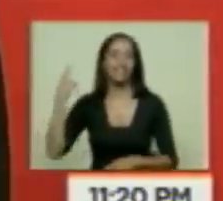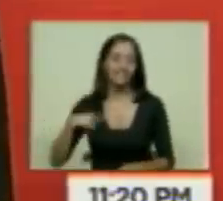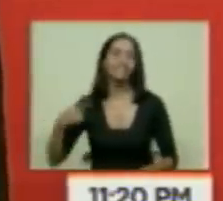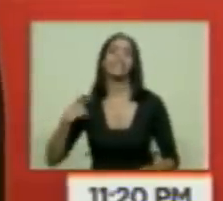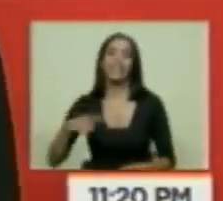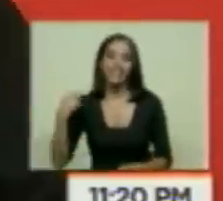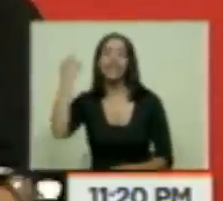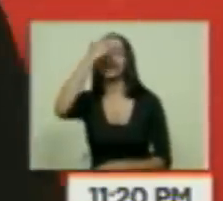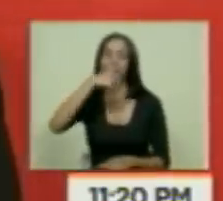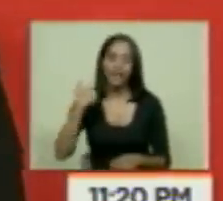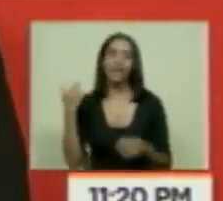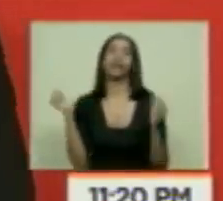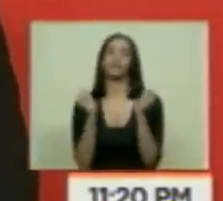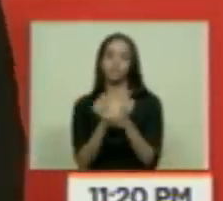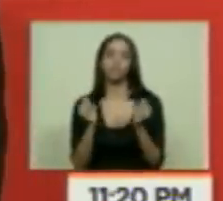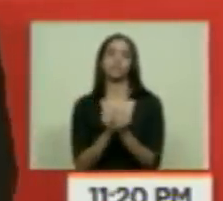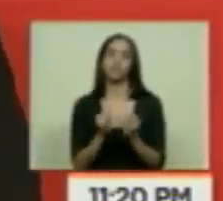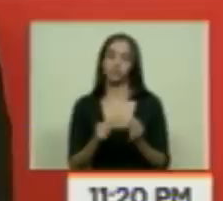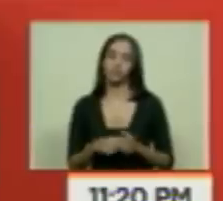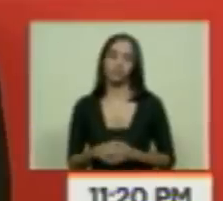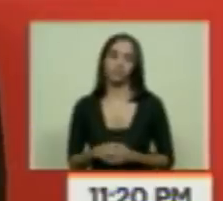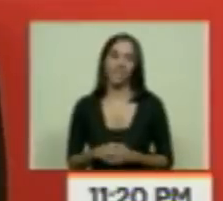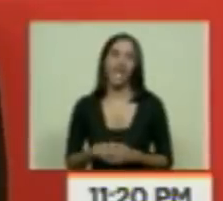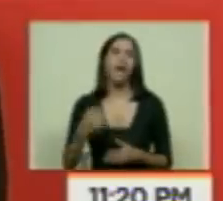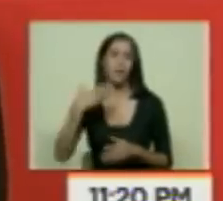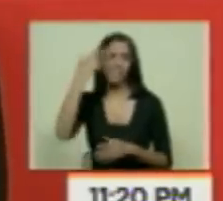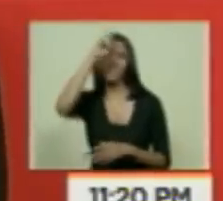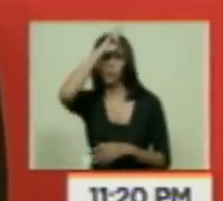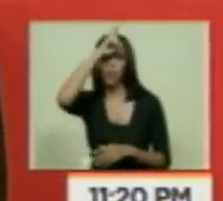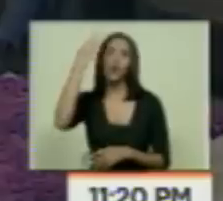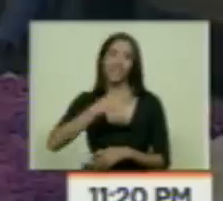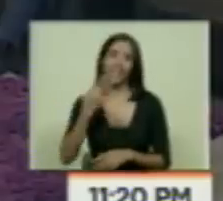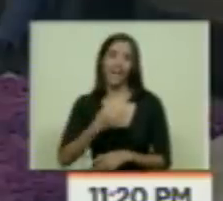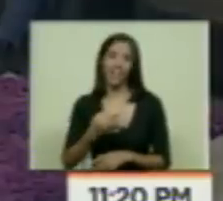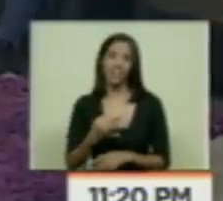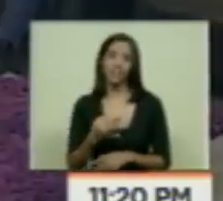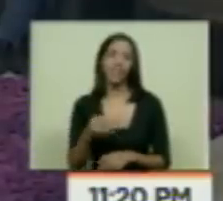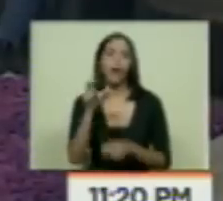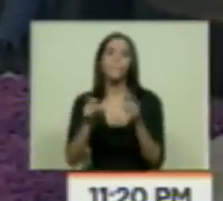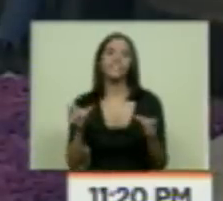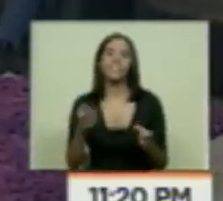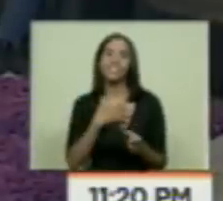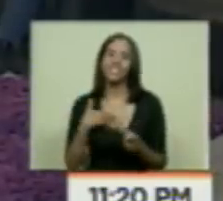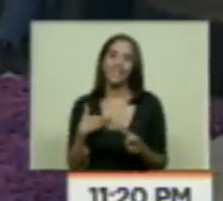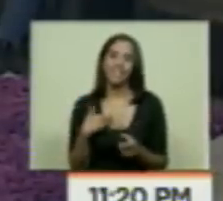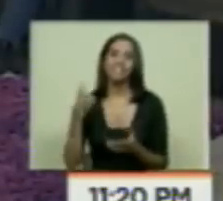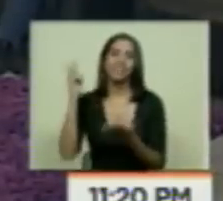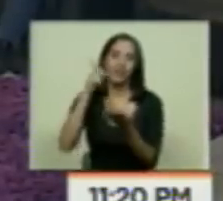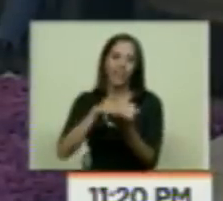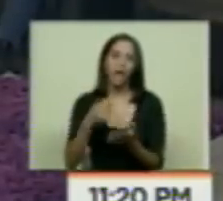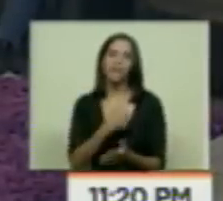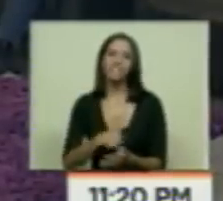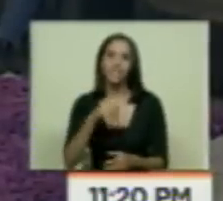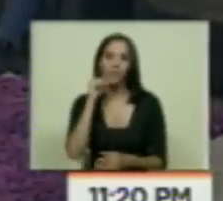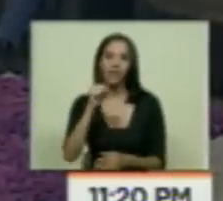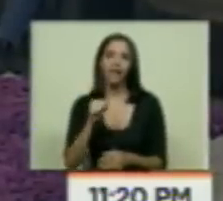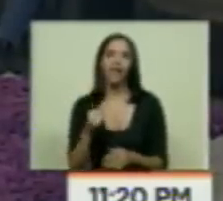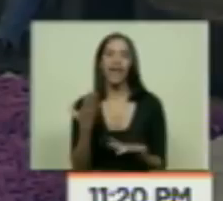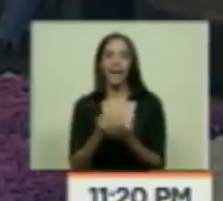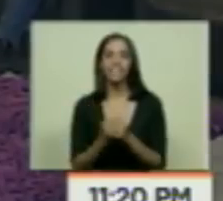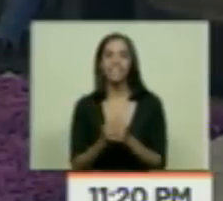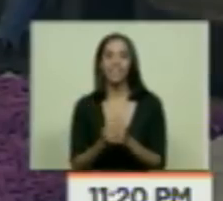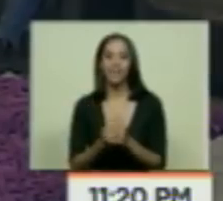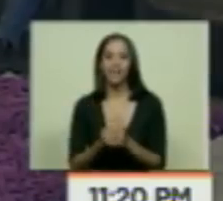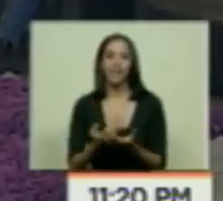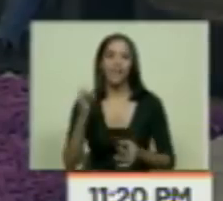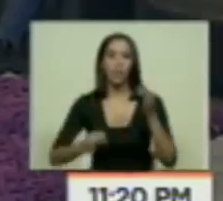cara bien. No, a mí lo que me parecen estúpidos reales son las personas que supuestamente quieren llevar al presidente Nicolás Maduro ante la Corte Penal Internacional,